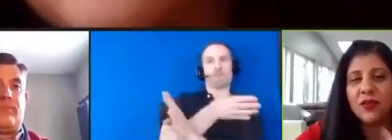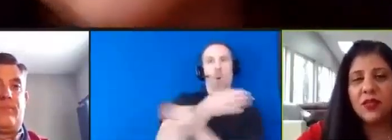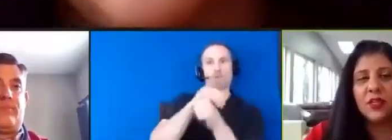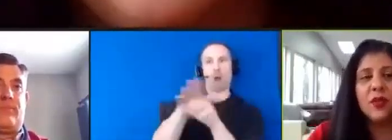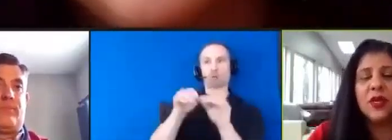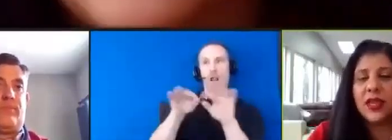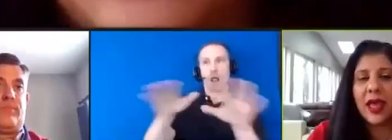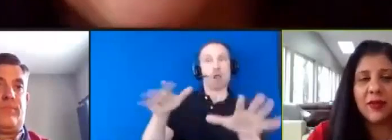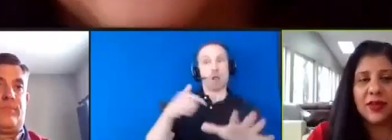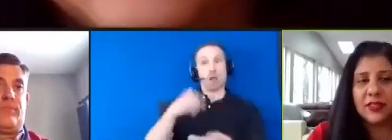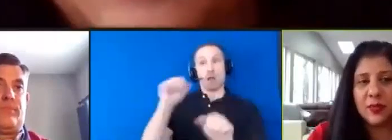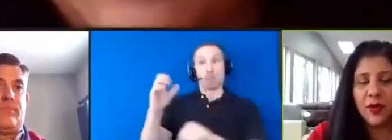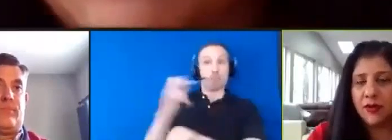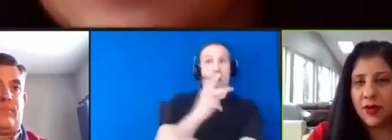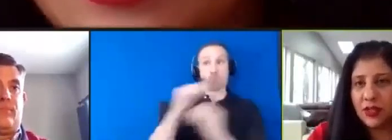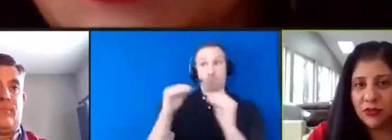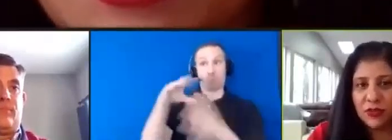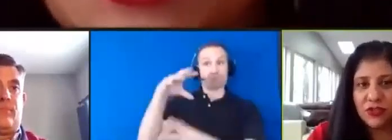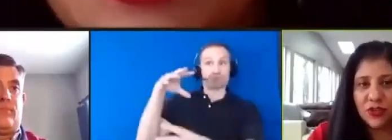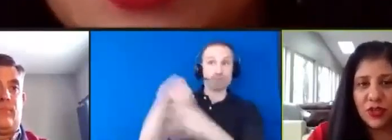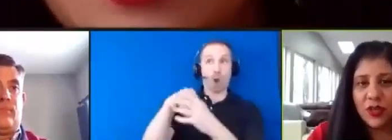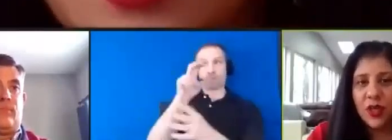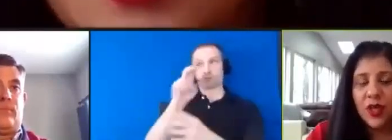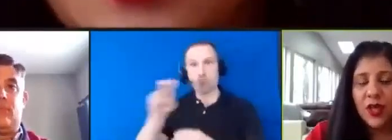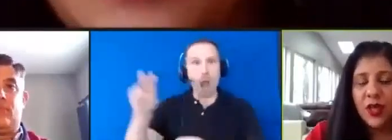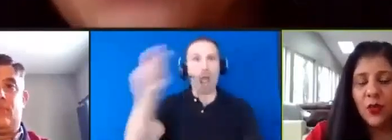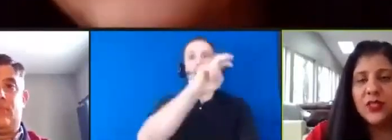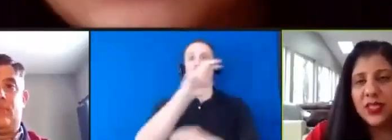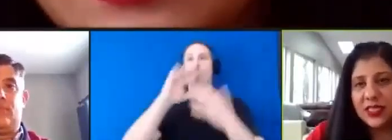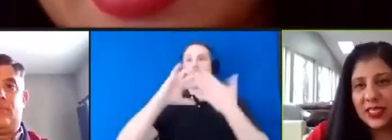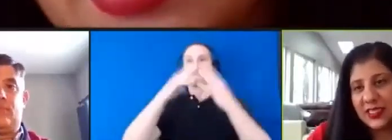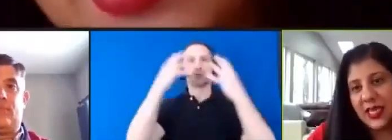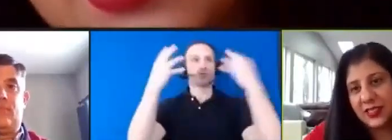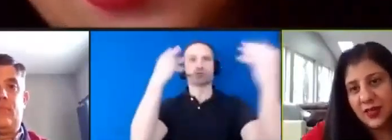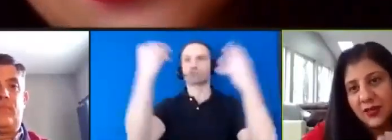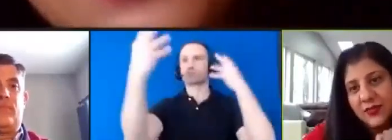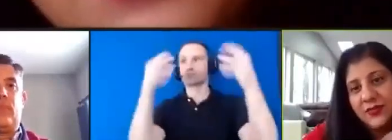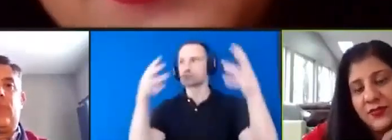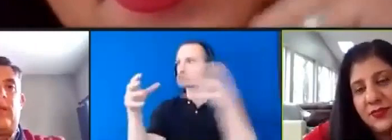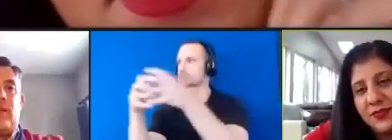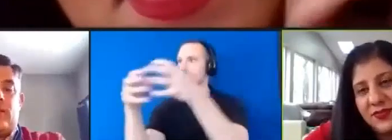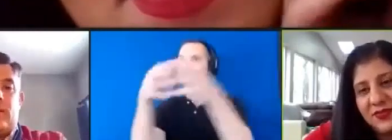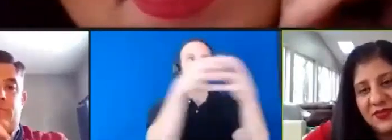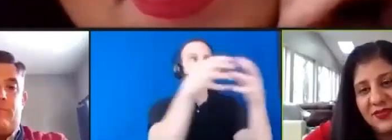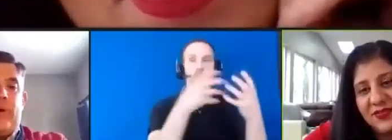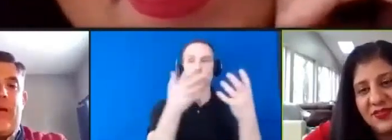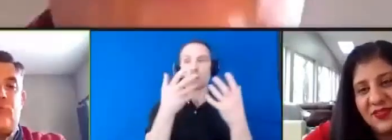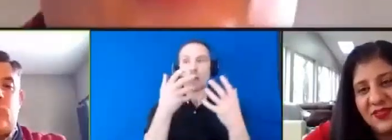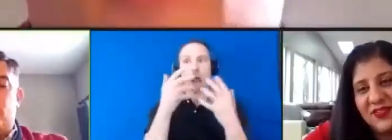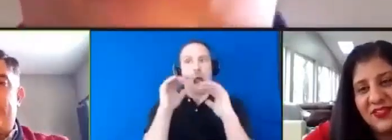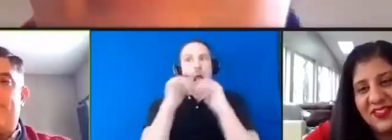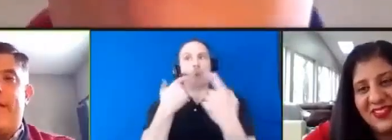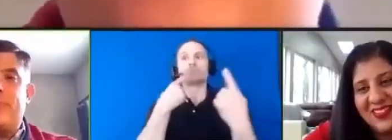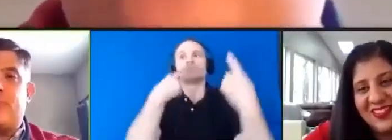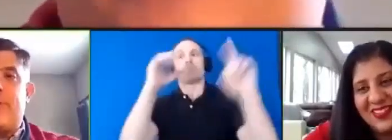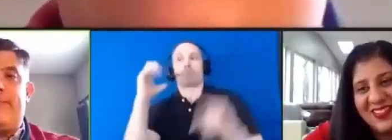preguntas de respuestas que tal la esperanza tienes de que vamos a poder a regresar a nuestra vida normal como antes